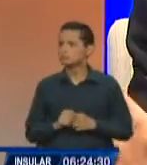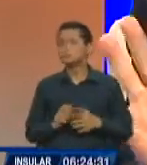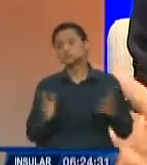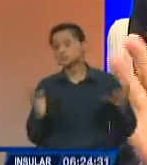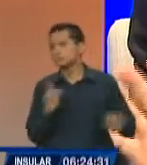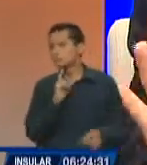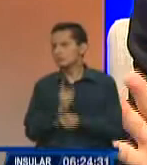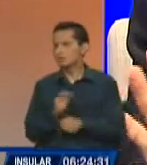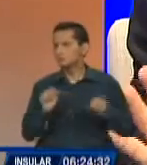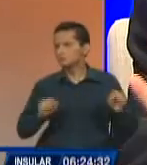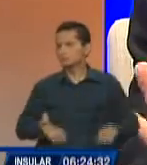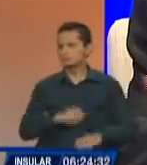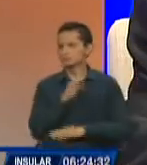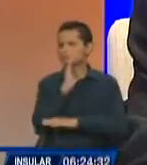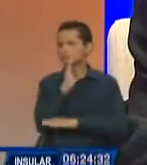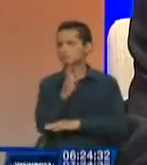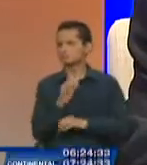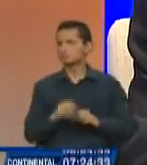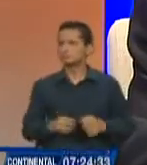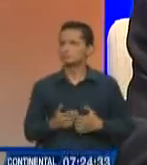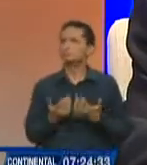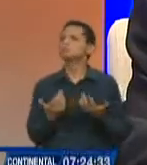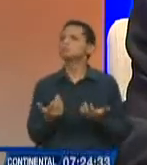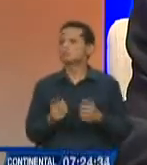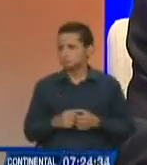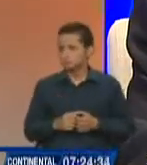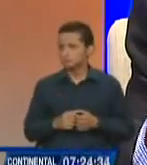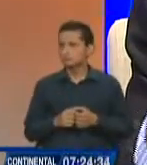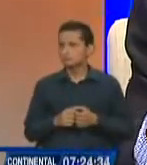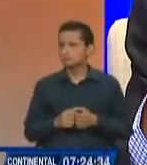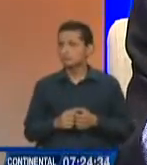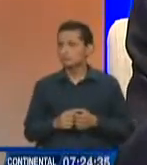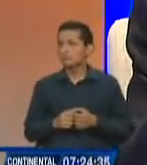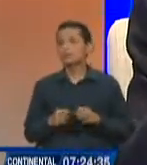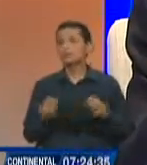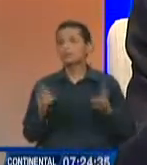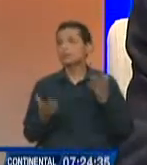definitivamente hay que mantener también en cuenta y hay que considerar que